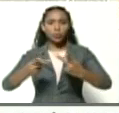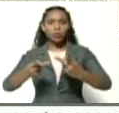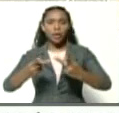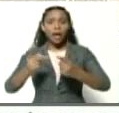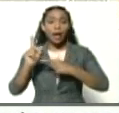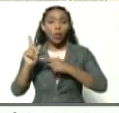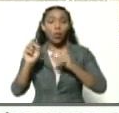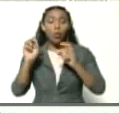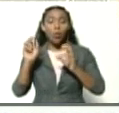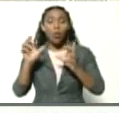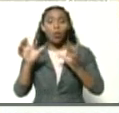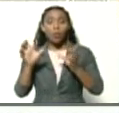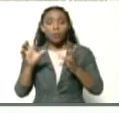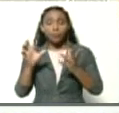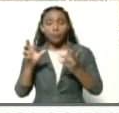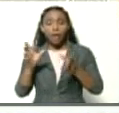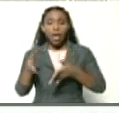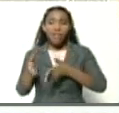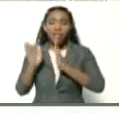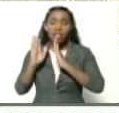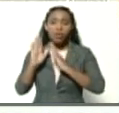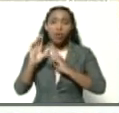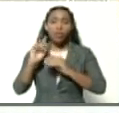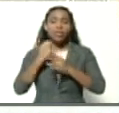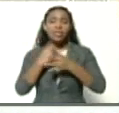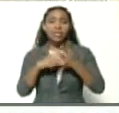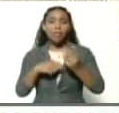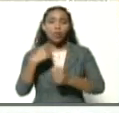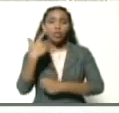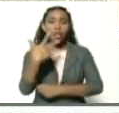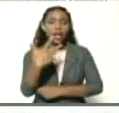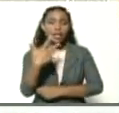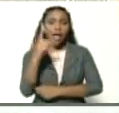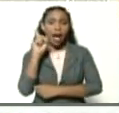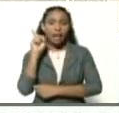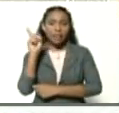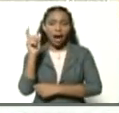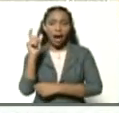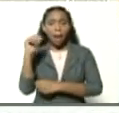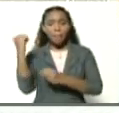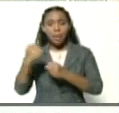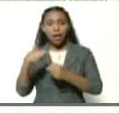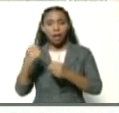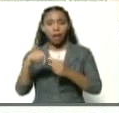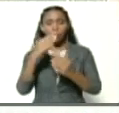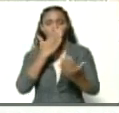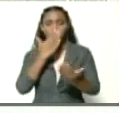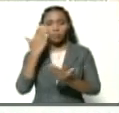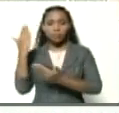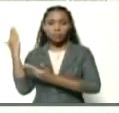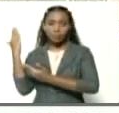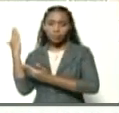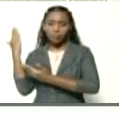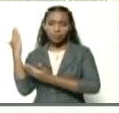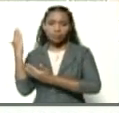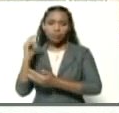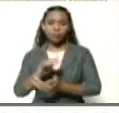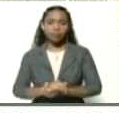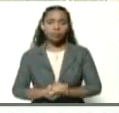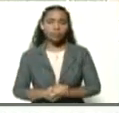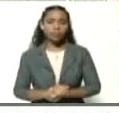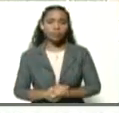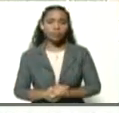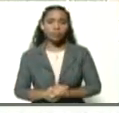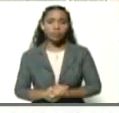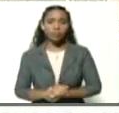un consultorio tipo 3 de El Mamón. Doctora Omaira Prieto, adelante